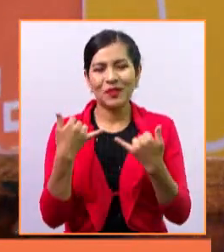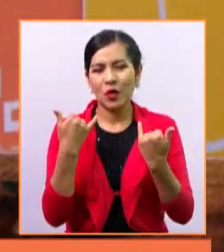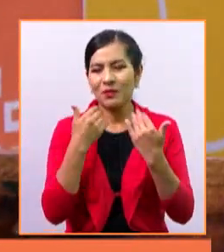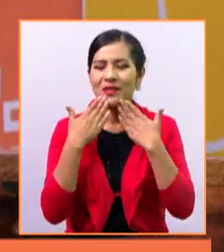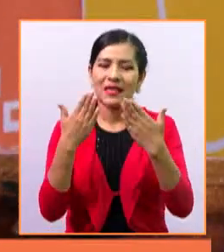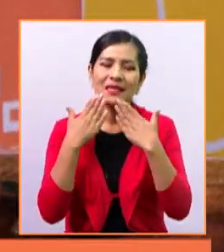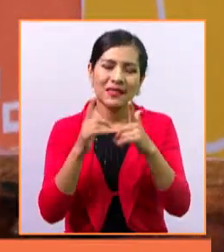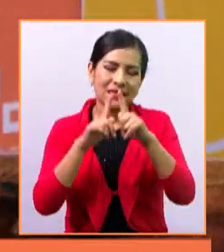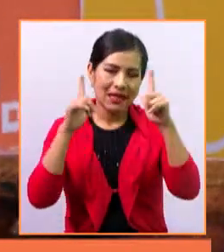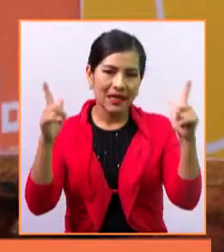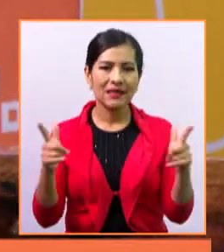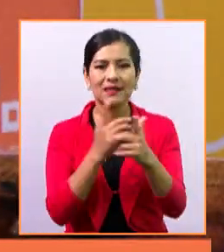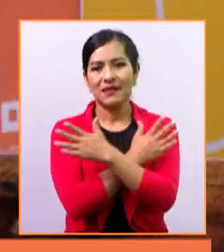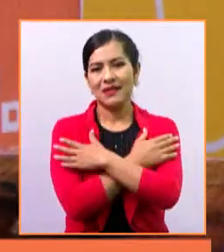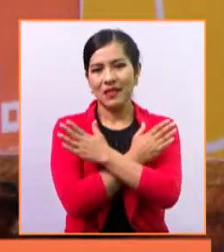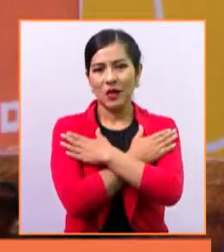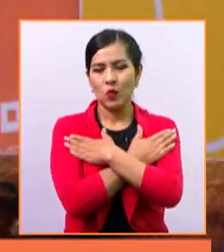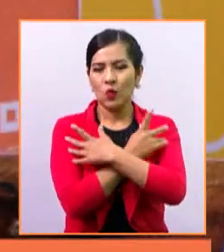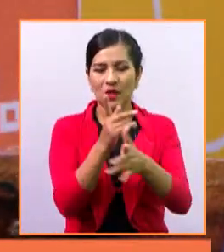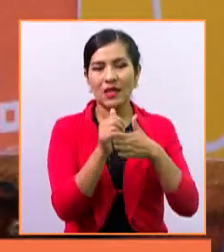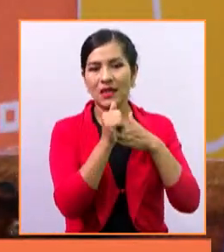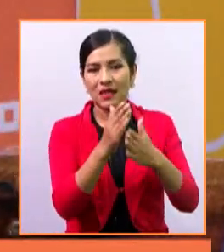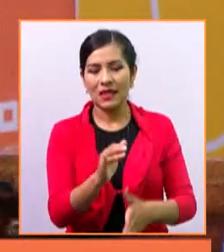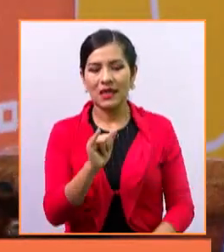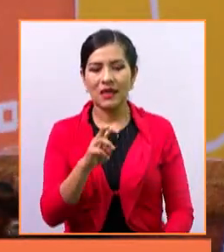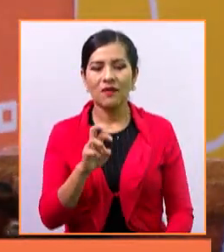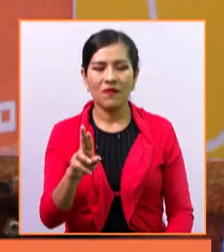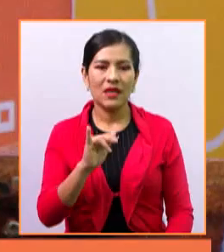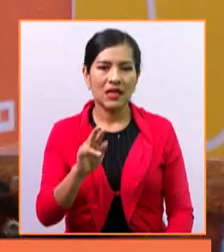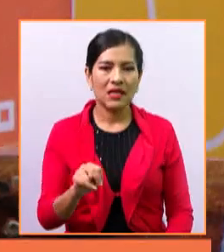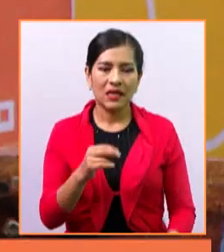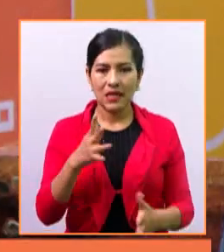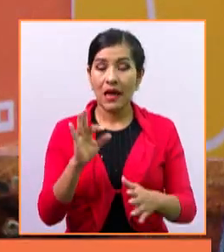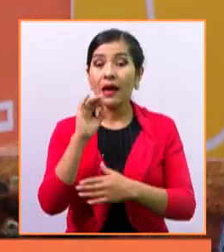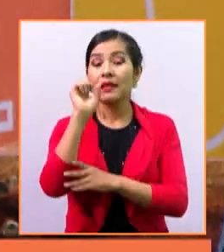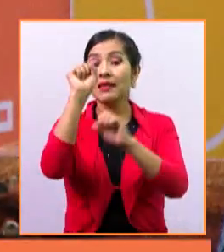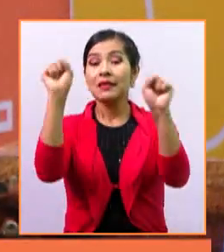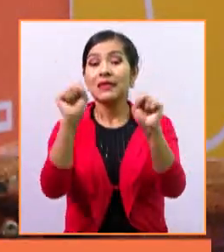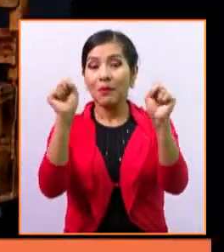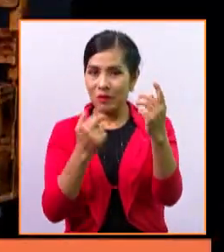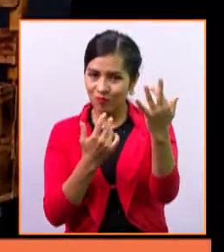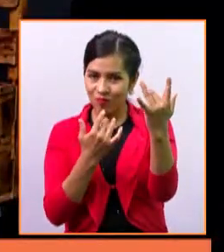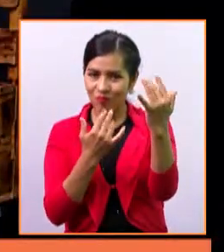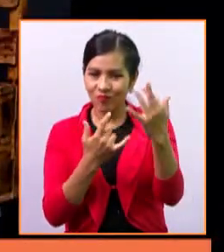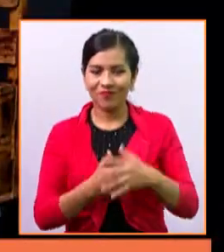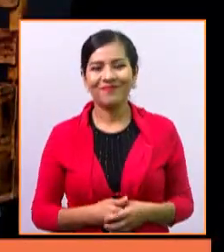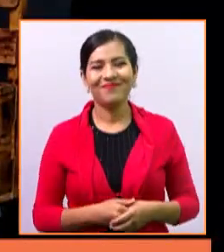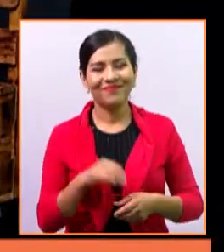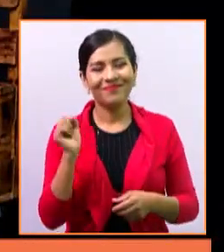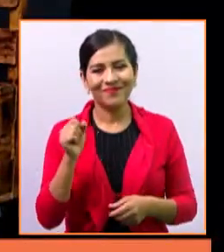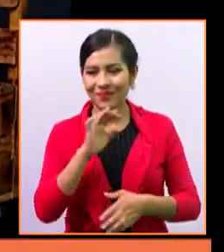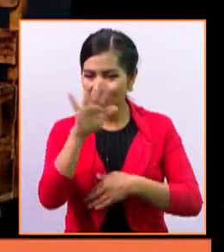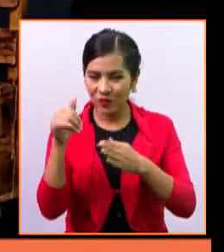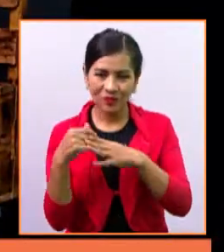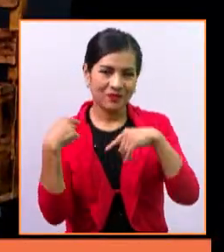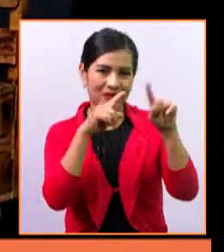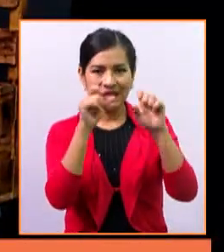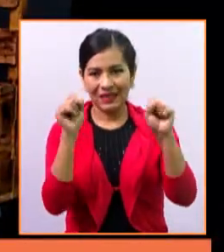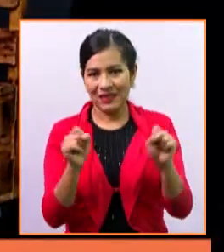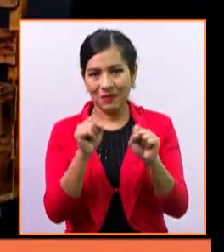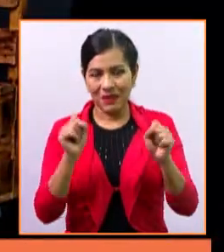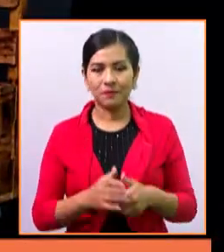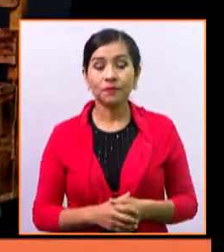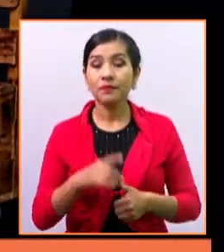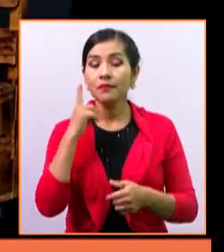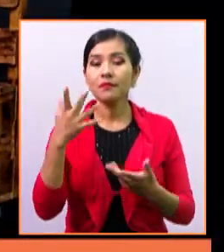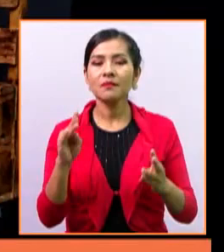grande. Gracias, director Iberín Franco López. Te espero este sábado. Muy bien, esperamos yo a todos el sábado. A por